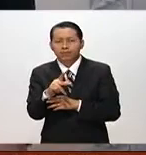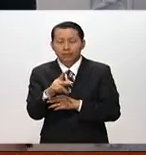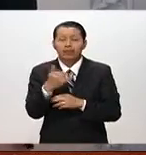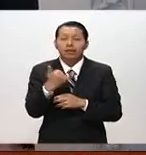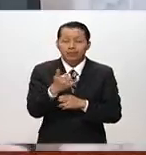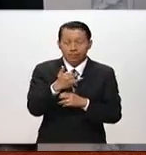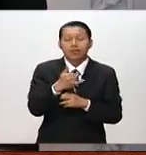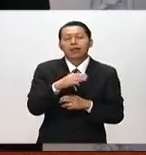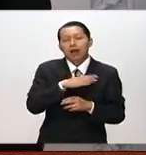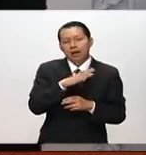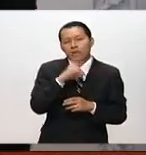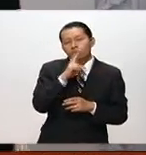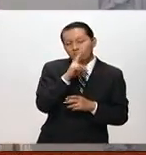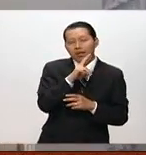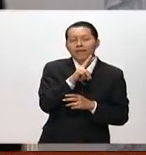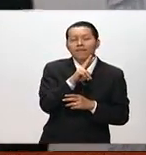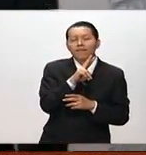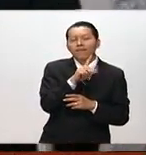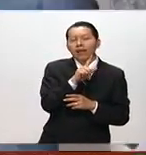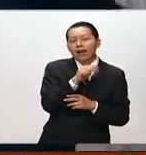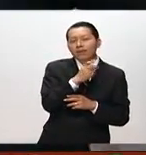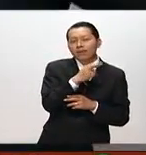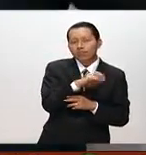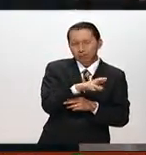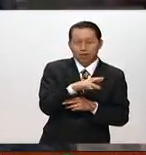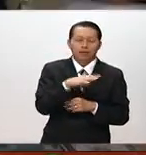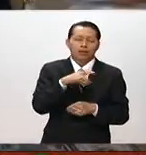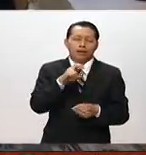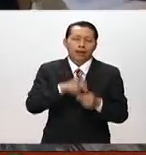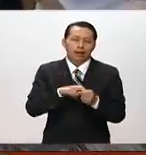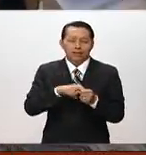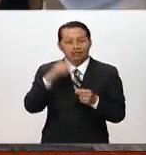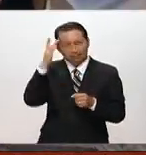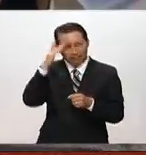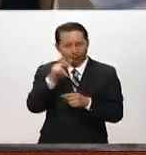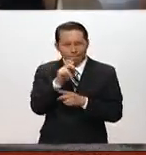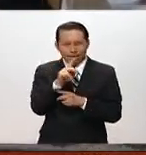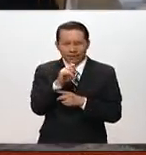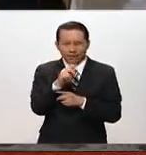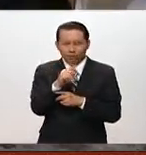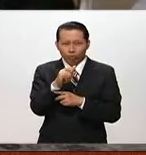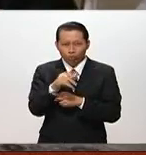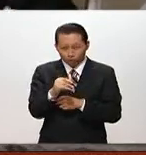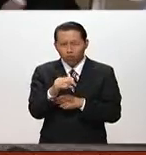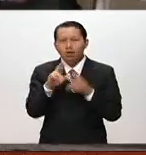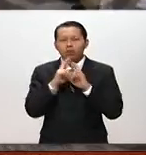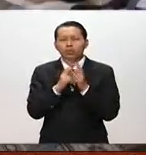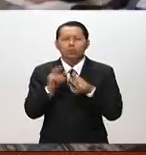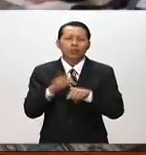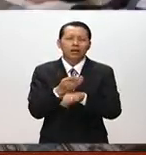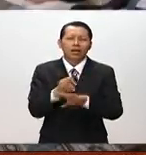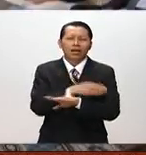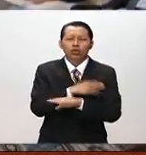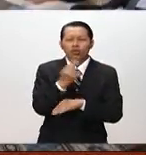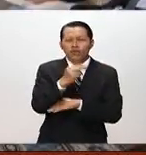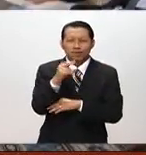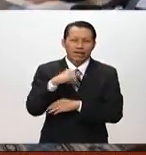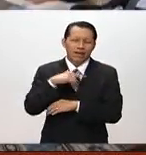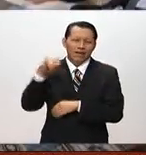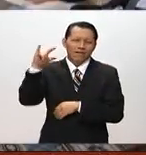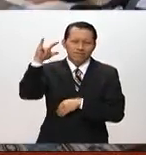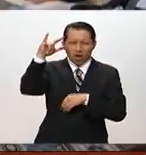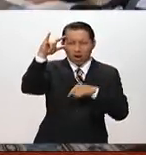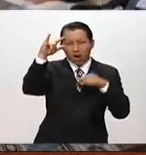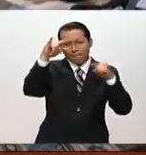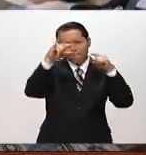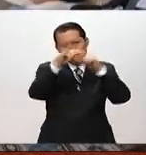homólogo ruso Vladimir Putin se reunieron en San Petersburgo. Ahí pusieron fin al conflicto provocado en noviembre por el derribo de un avión